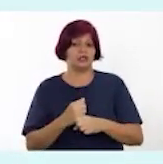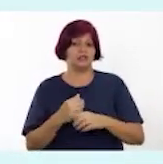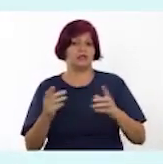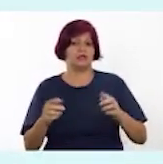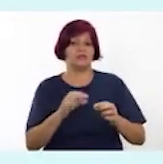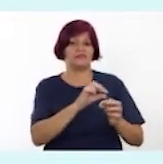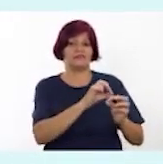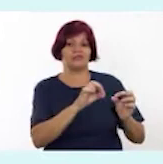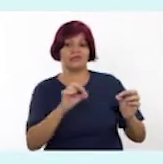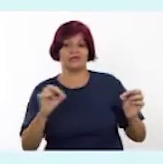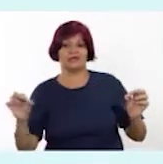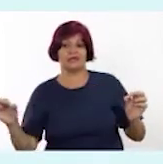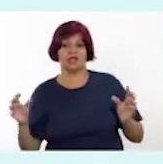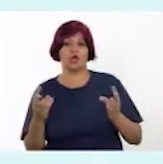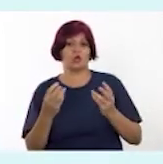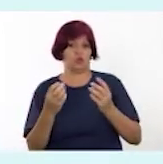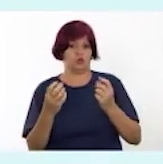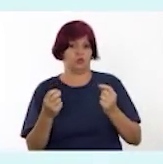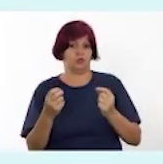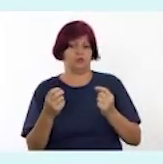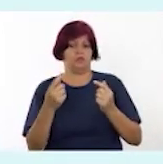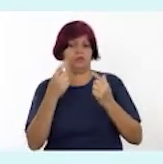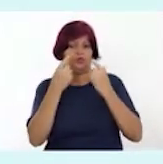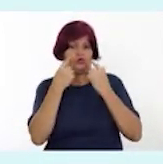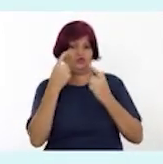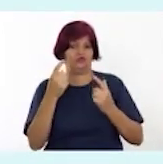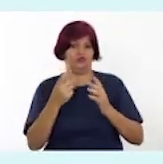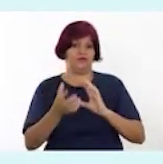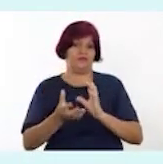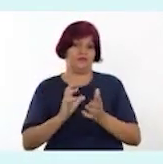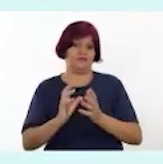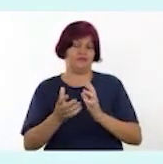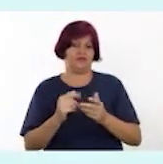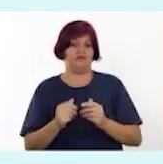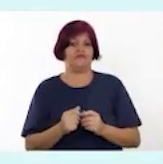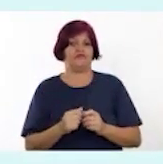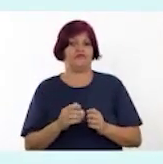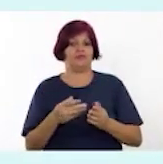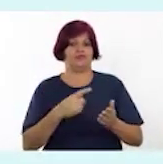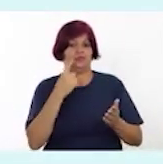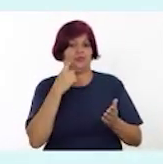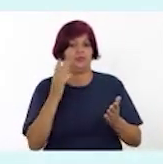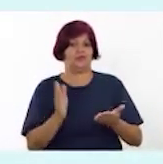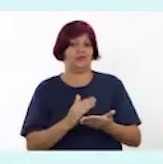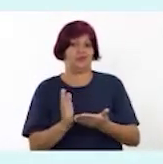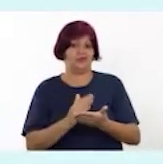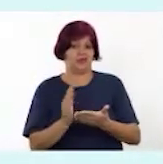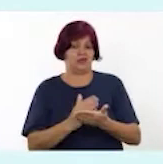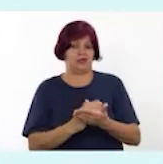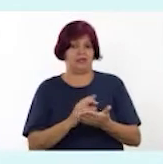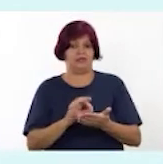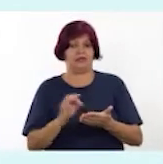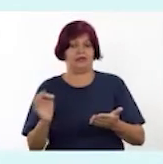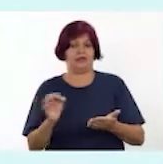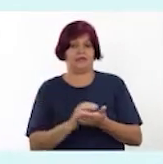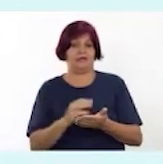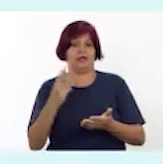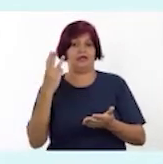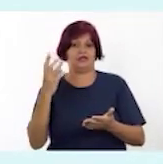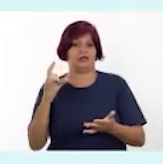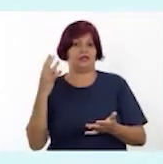rayo numérico. Observen los distintos casos que se presentan ahí en el libro de décimo grado, en las páginas 3 y